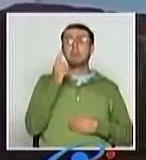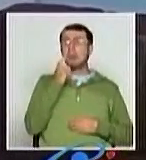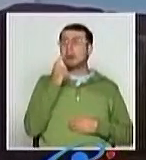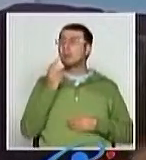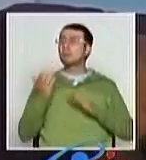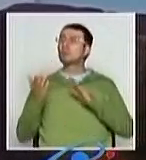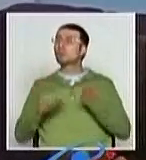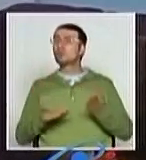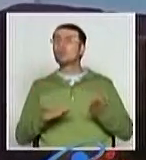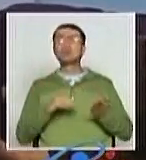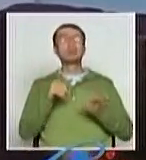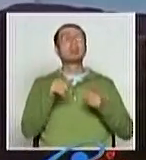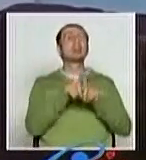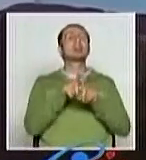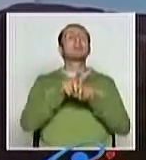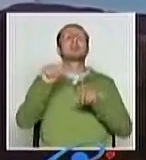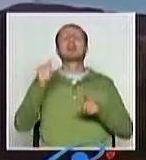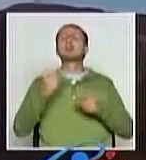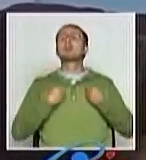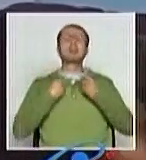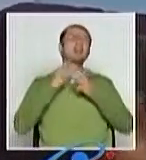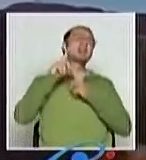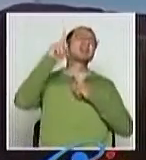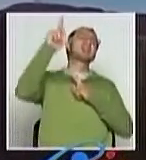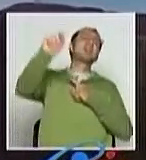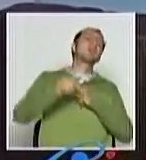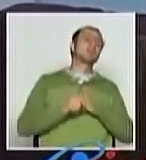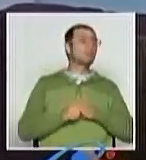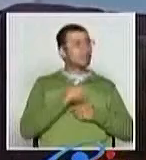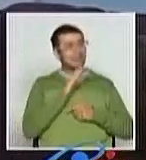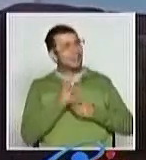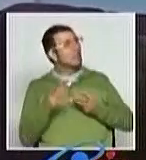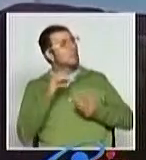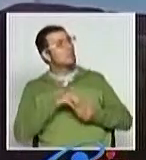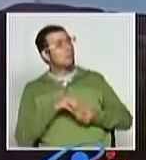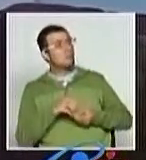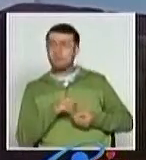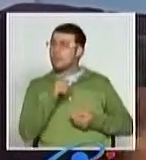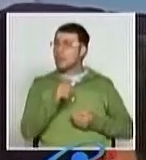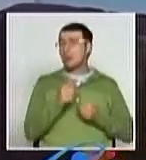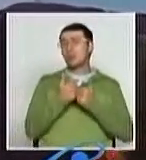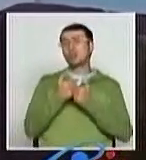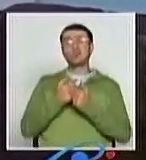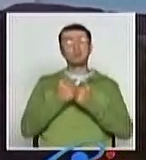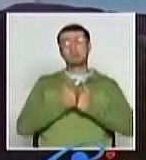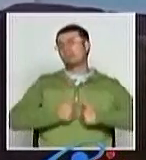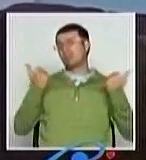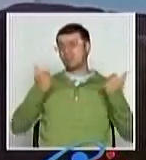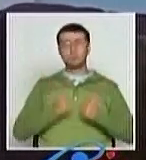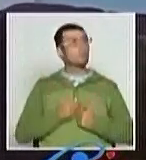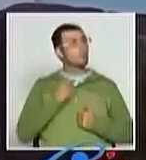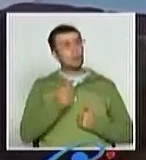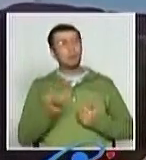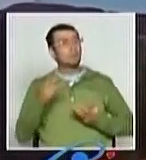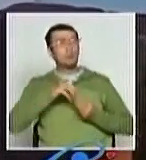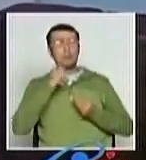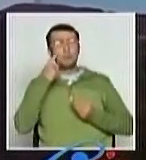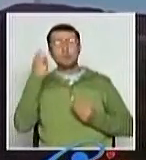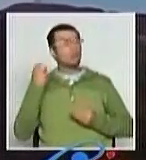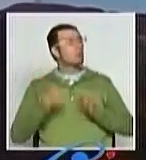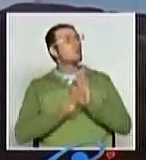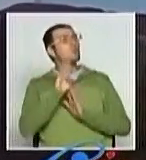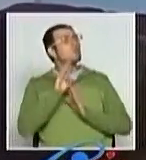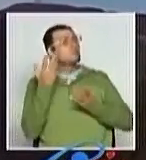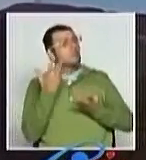hermana vive en el extranjero Y quién más vive con ust Ay mi novio peleó mucho con él y qué más placer Busca en su vida No ninguno entonces comenzamos a